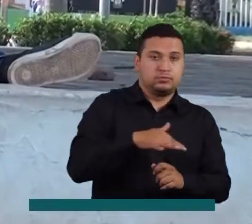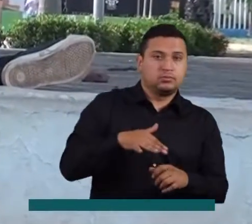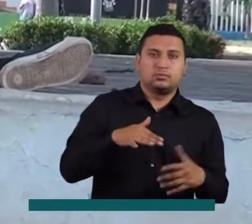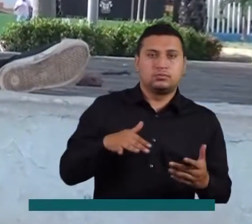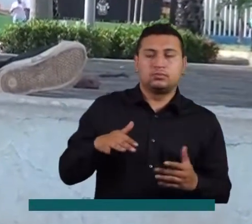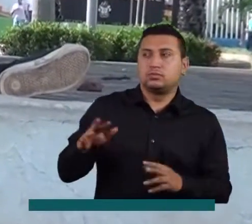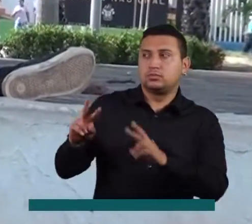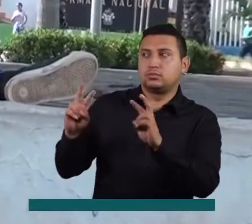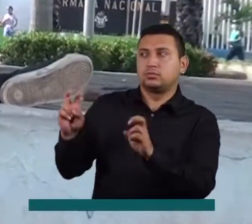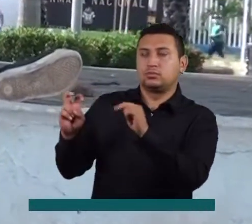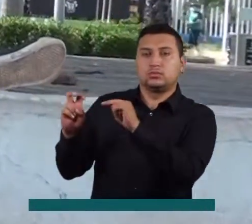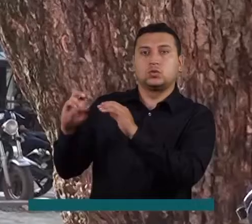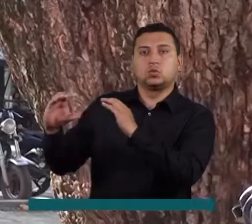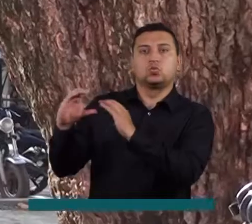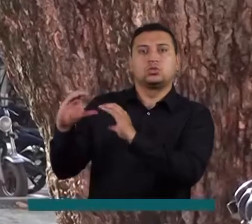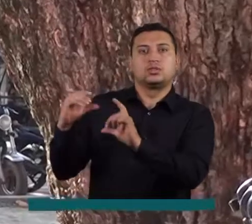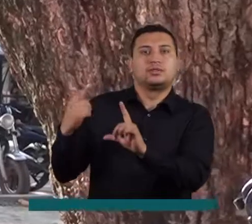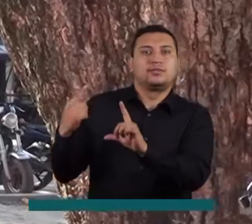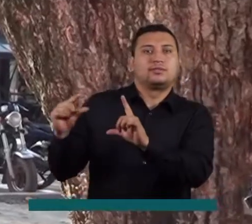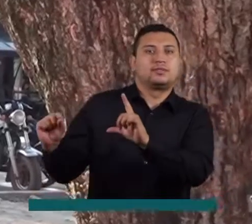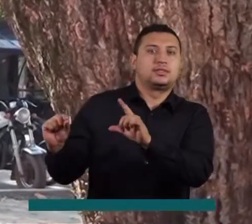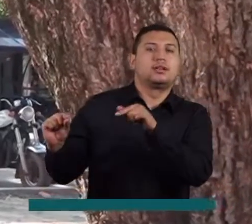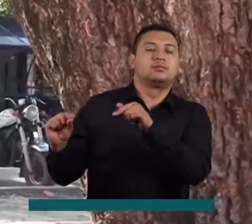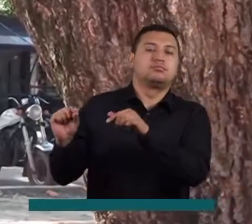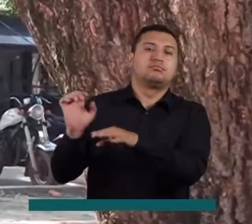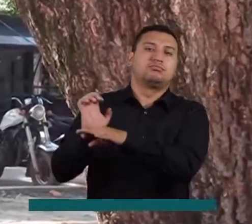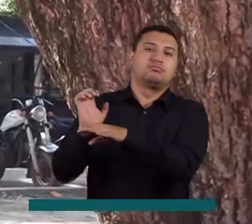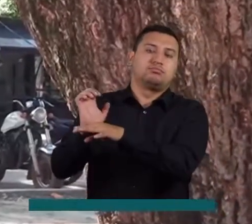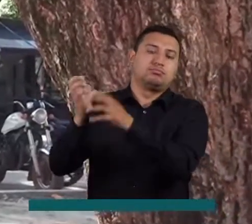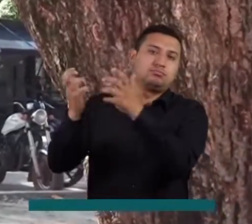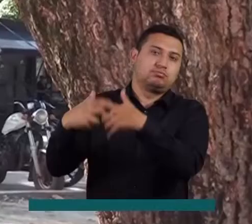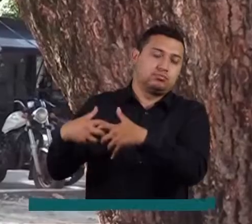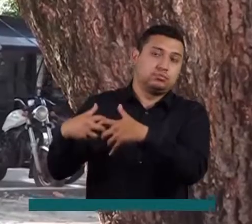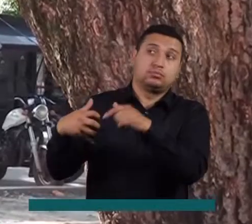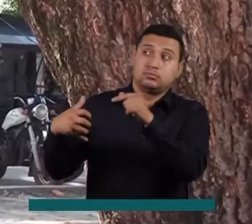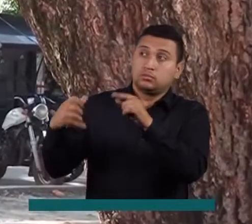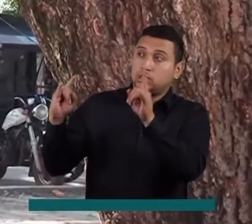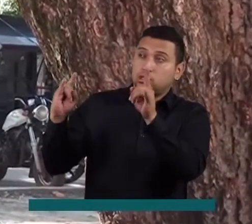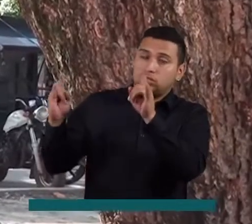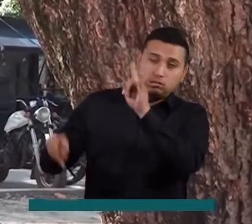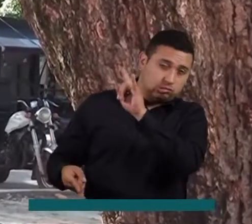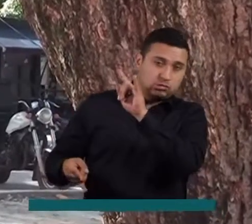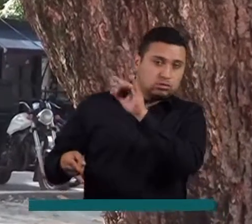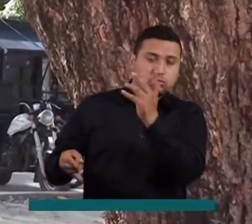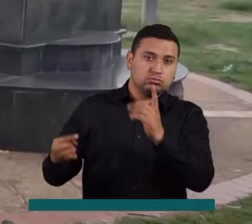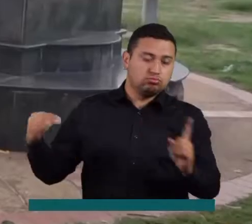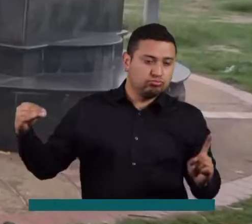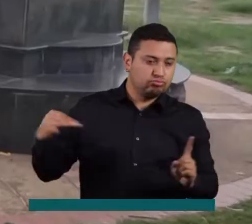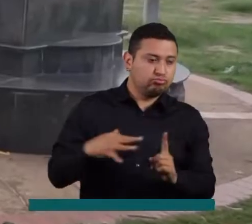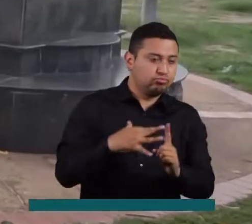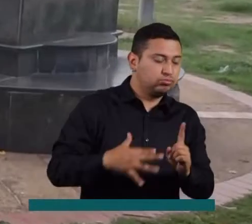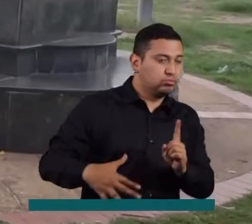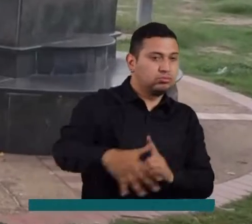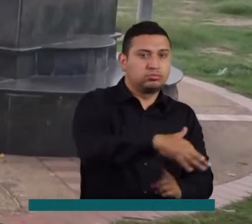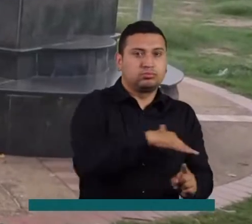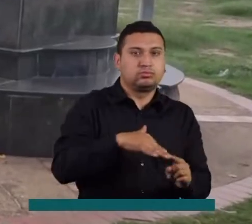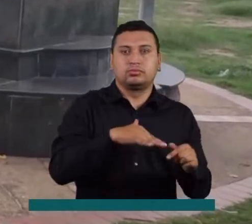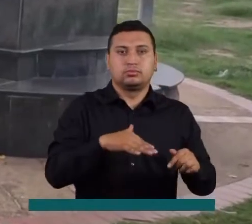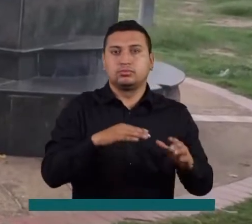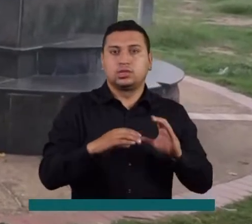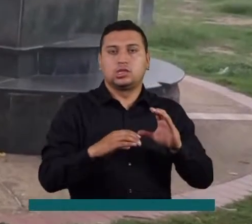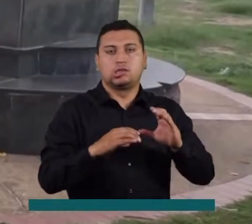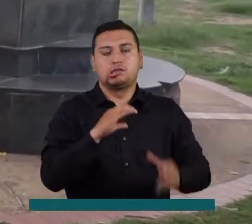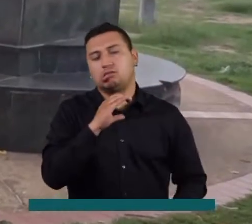de la prestadora de servicios de comunicación digital. Por eso, si alguna de estas antenas falla, todos los operadores conectados se